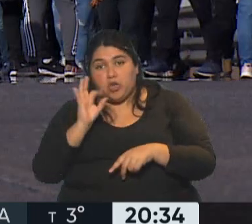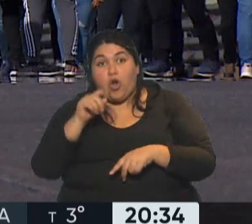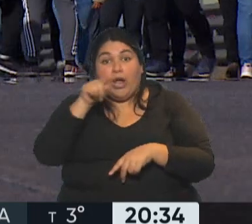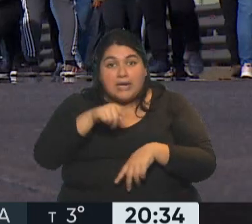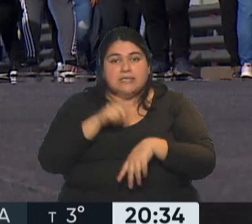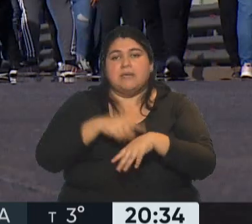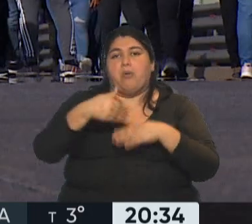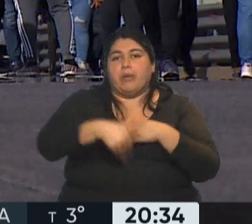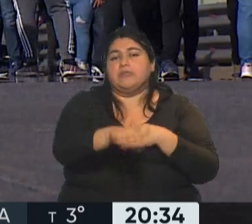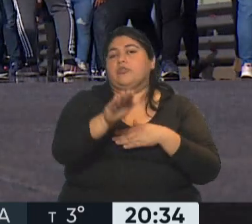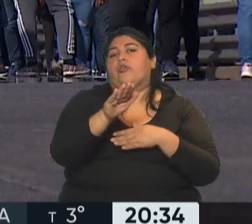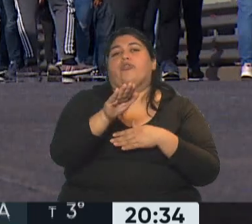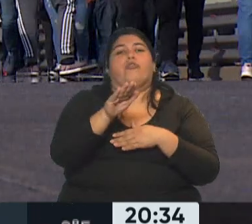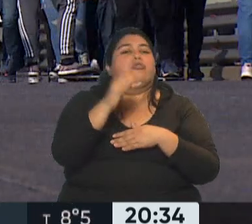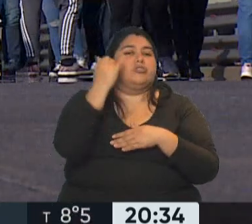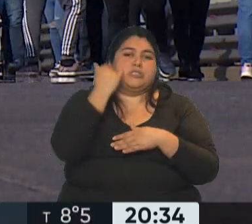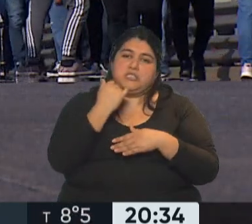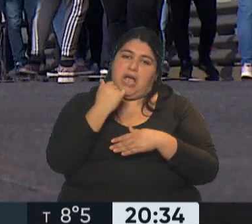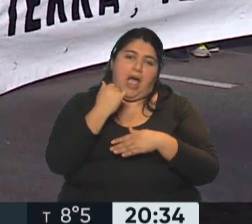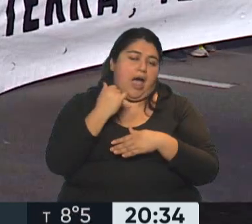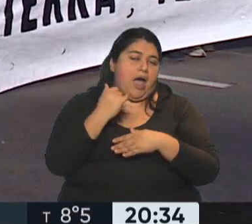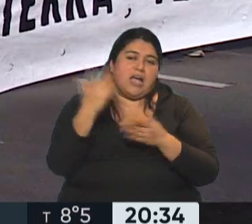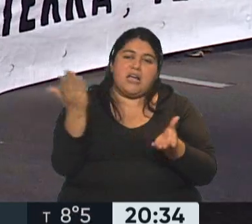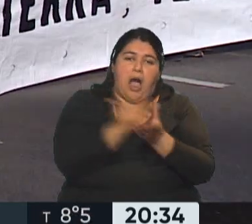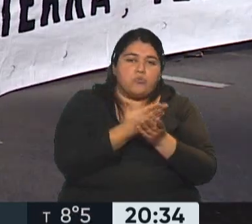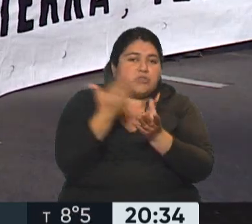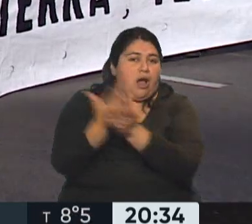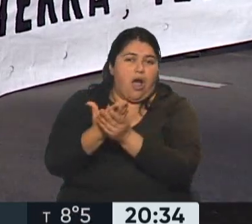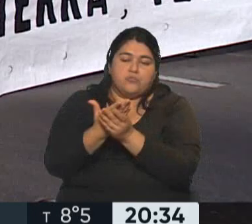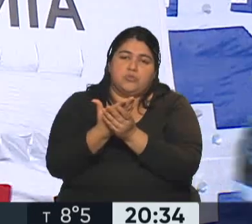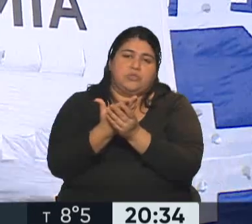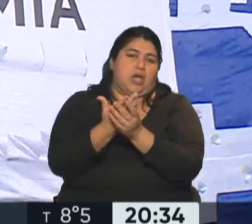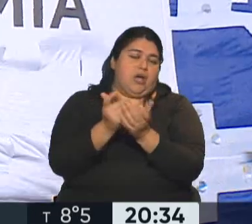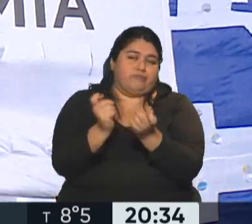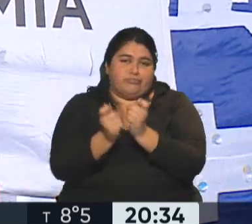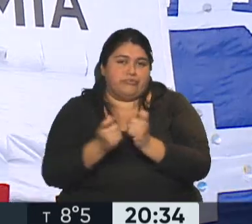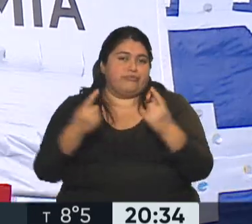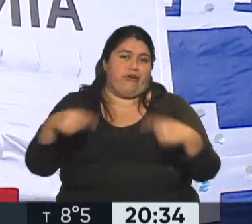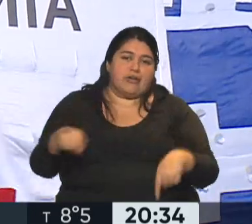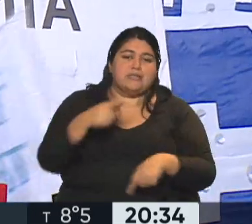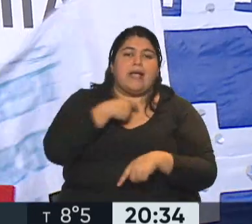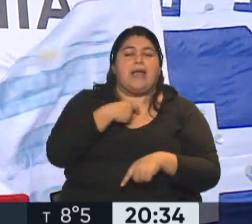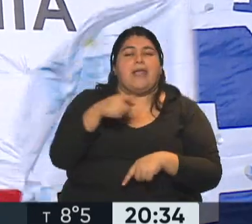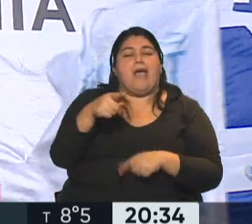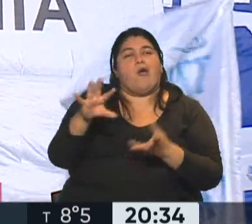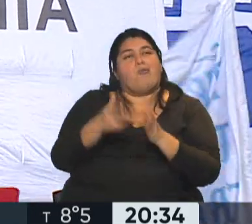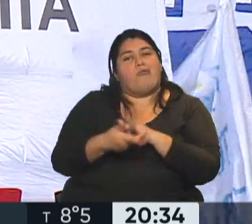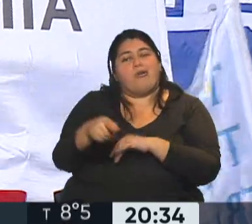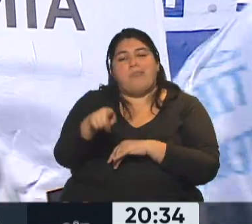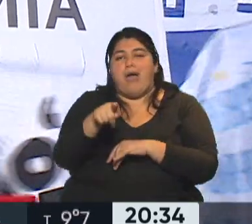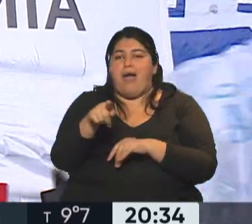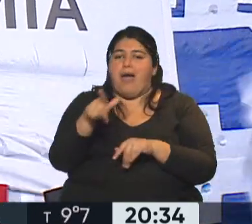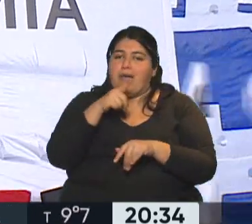ahí, bueno, se precipitaron todas las causas, ¿no? Ahí hubo, si se quiere, una especie de